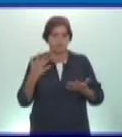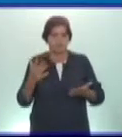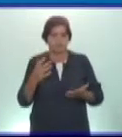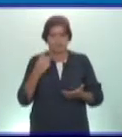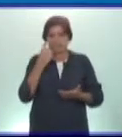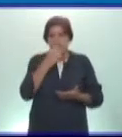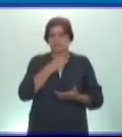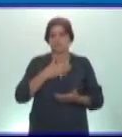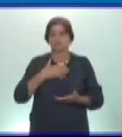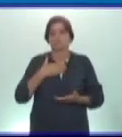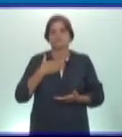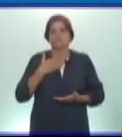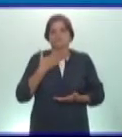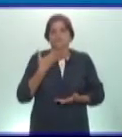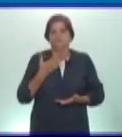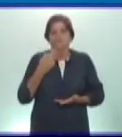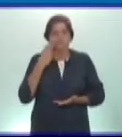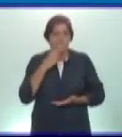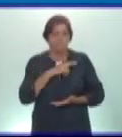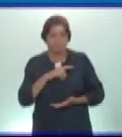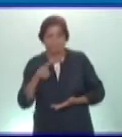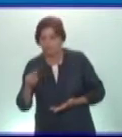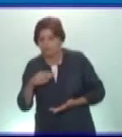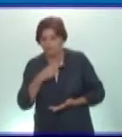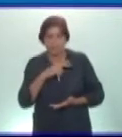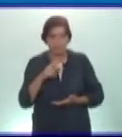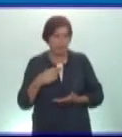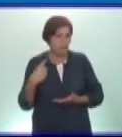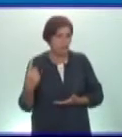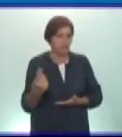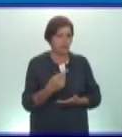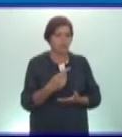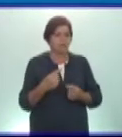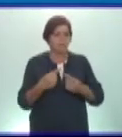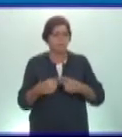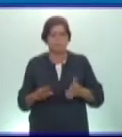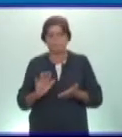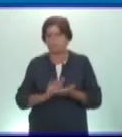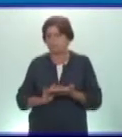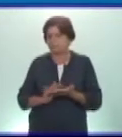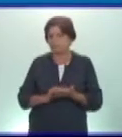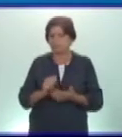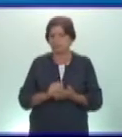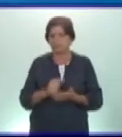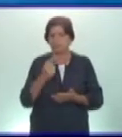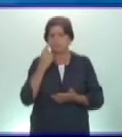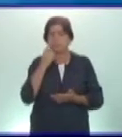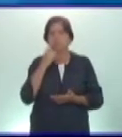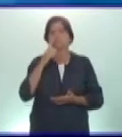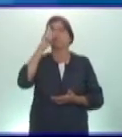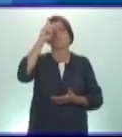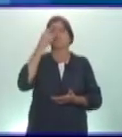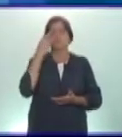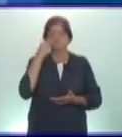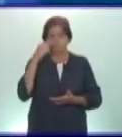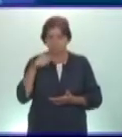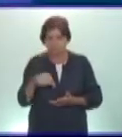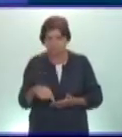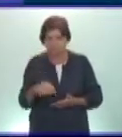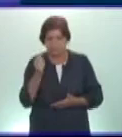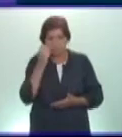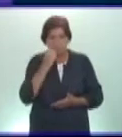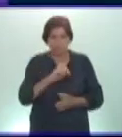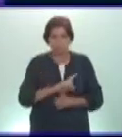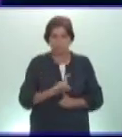extraño suspirito. Busqué y rebusqué a mi alrededor, pero no vi a nadie. Miré para arriba y para abajo y